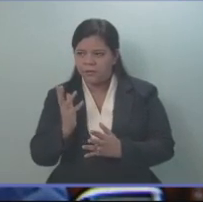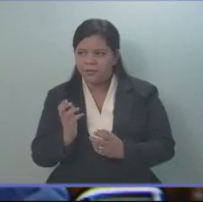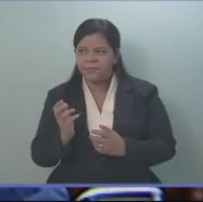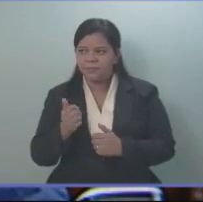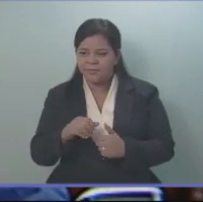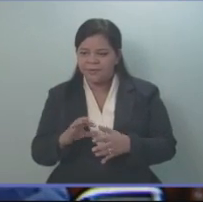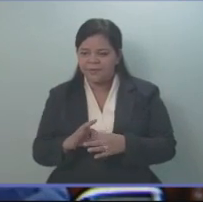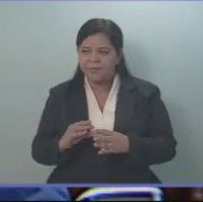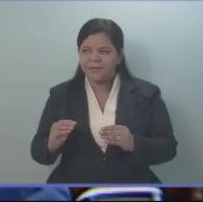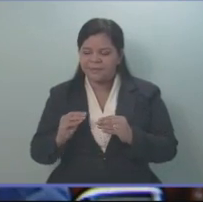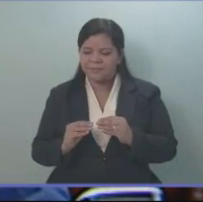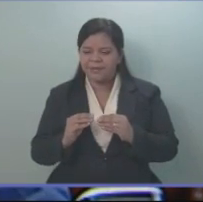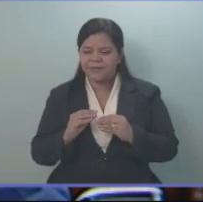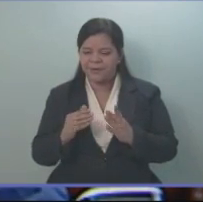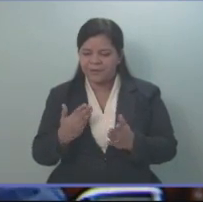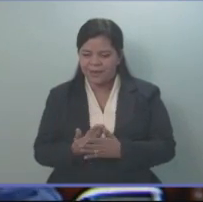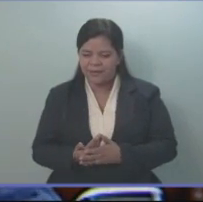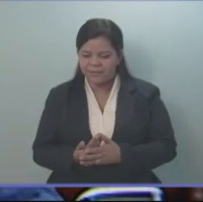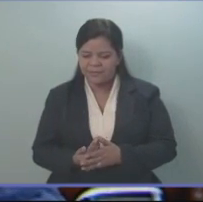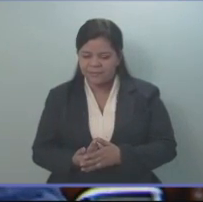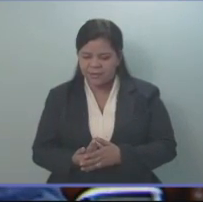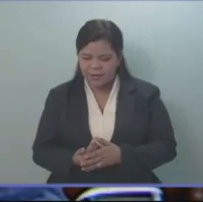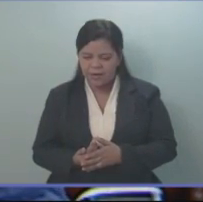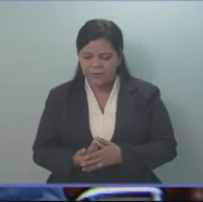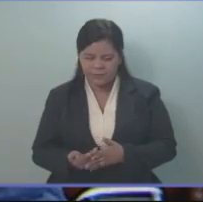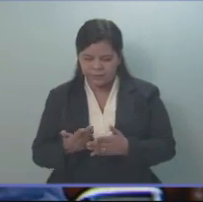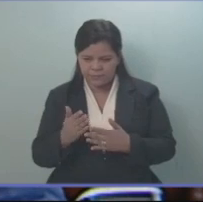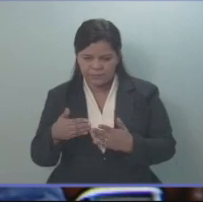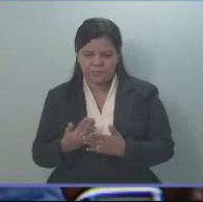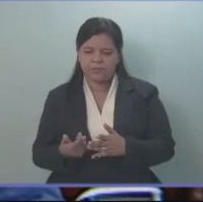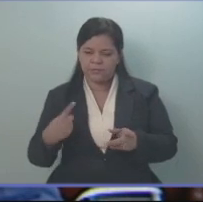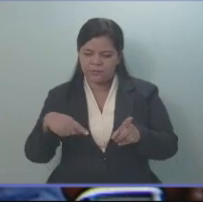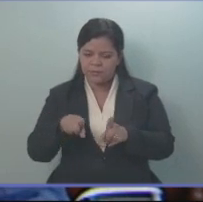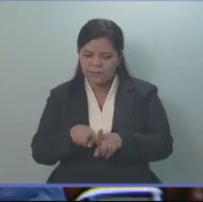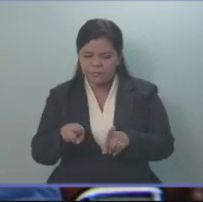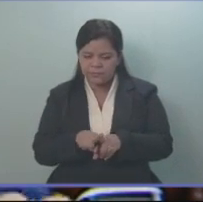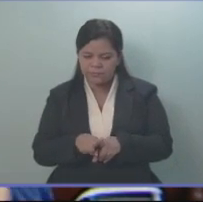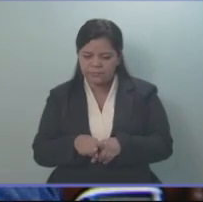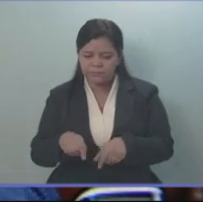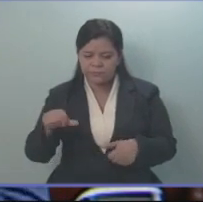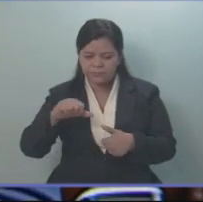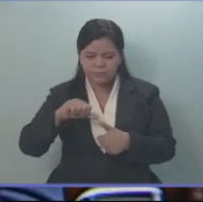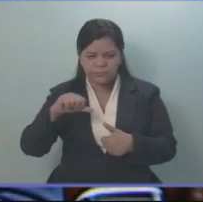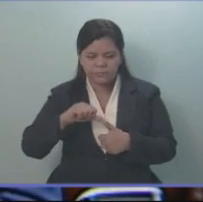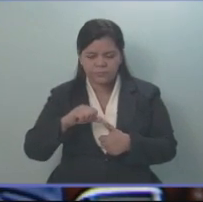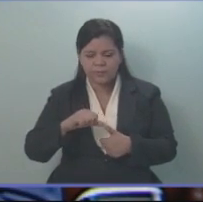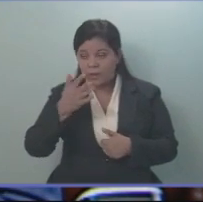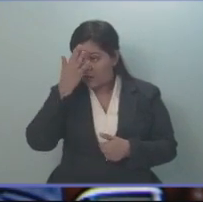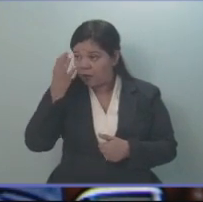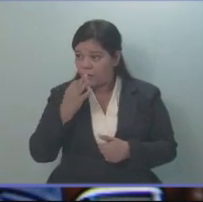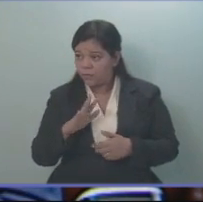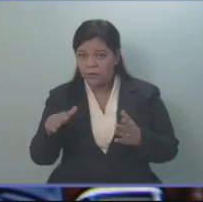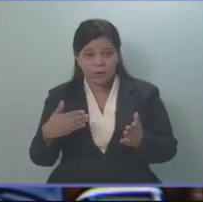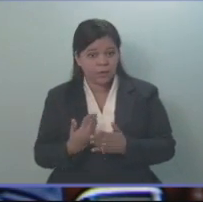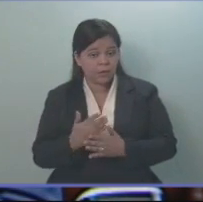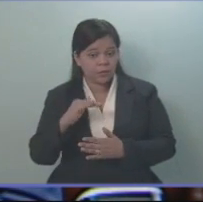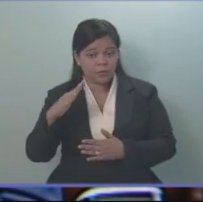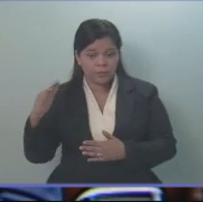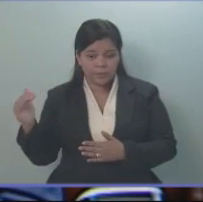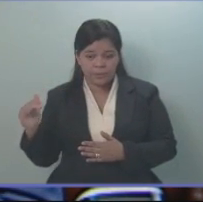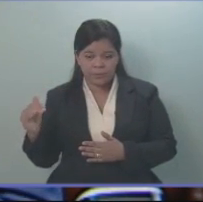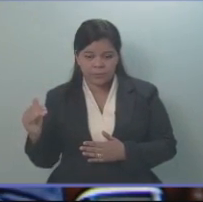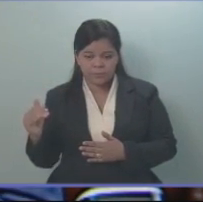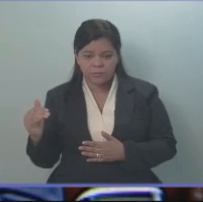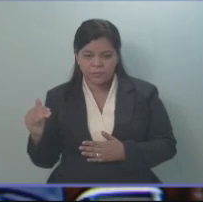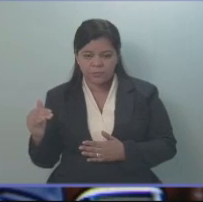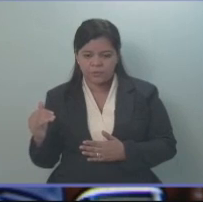creo que este es un tema de hermanos centroamericanos. Creo que cada país, bueno, cada pueblo y sobre